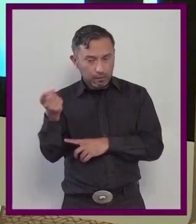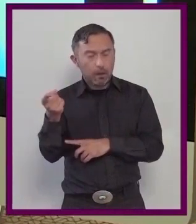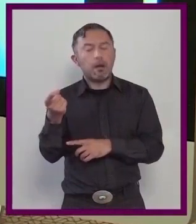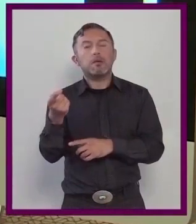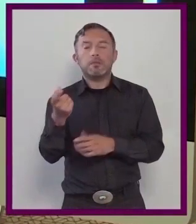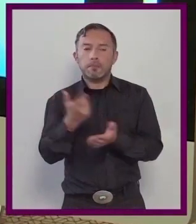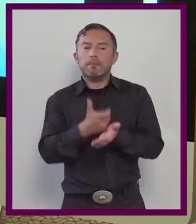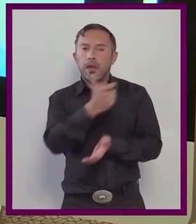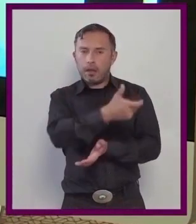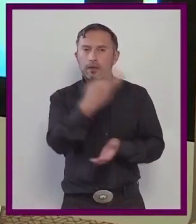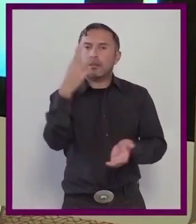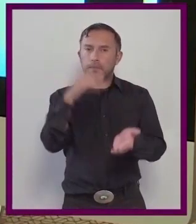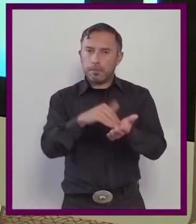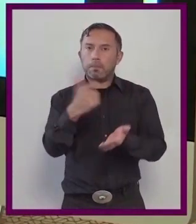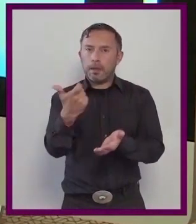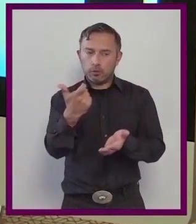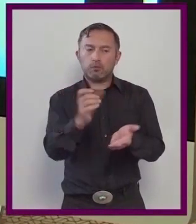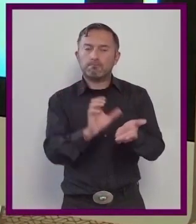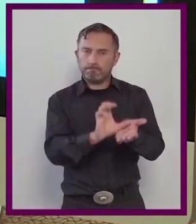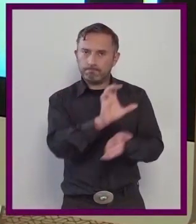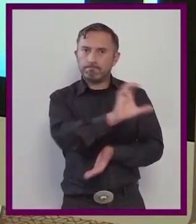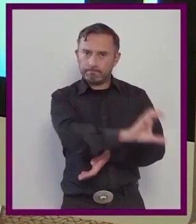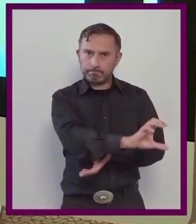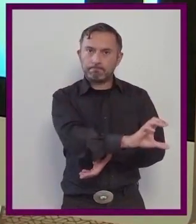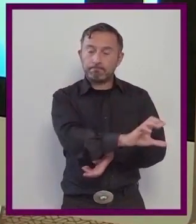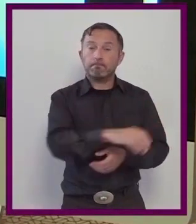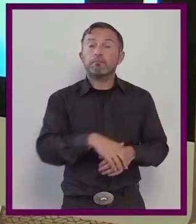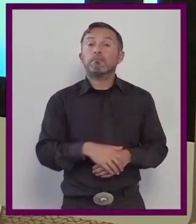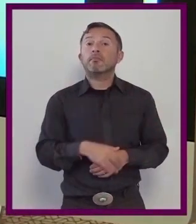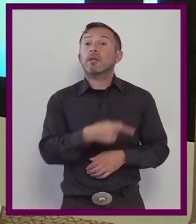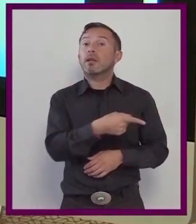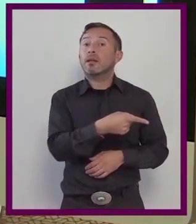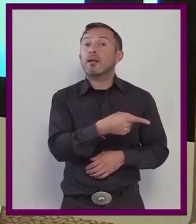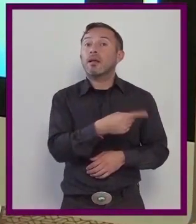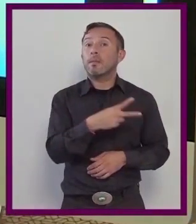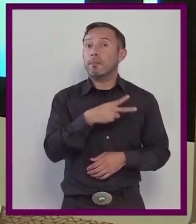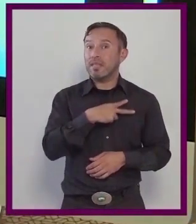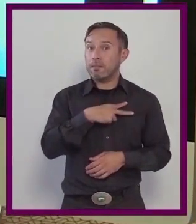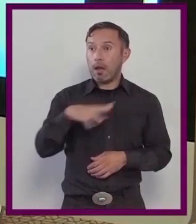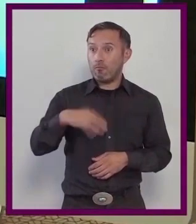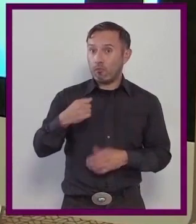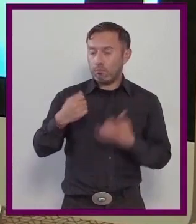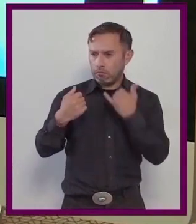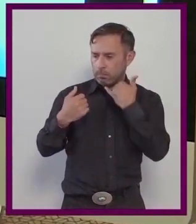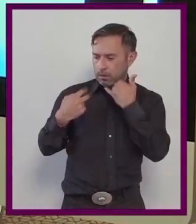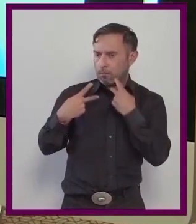debe de pagar esos 3,000 pesos y si la víctima está